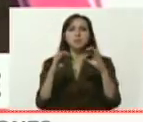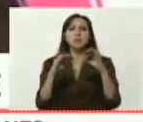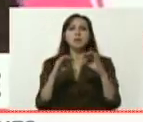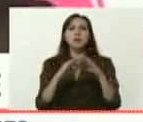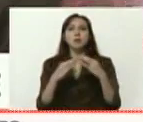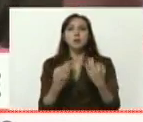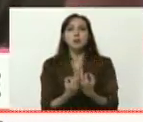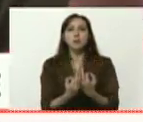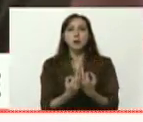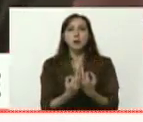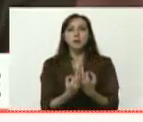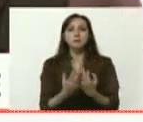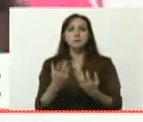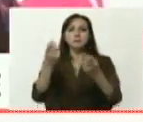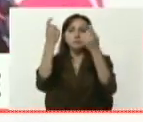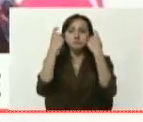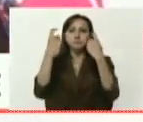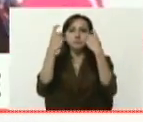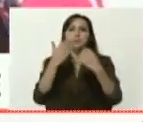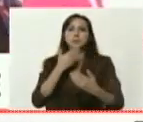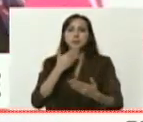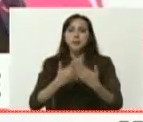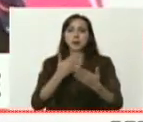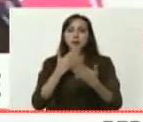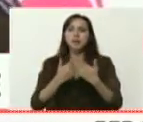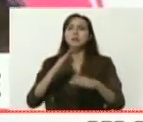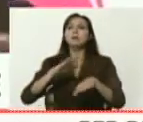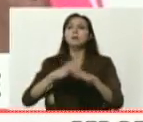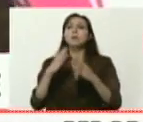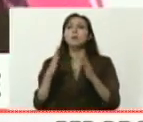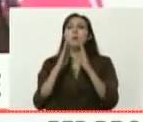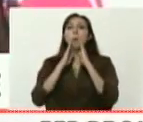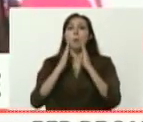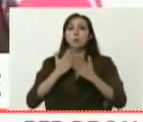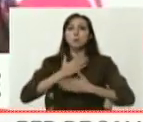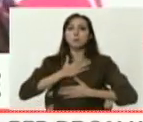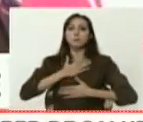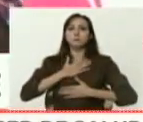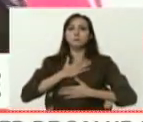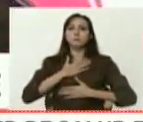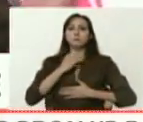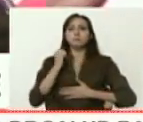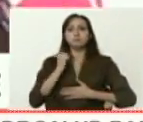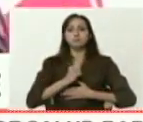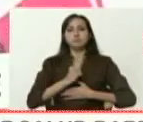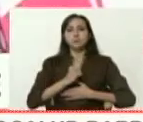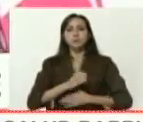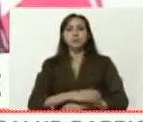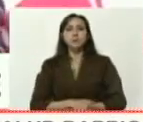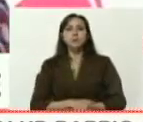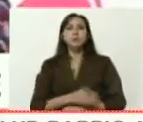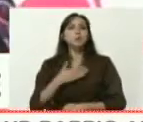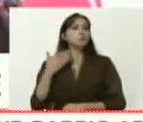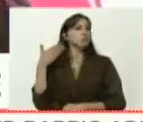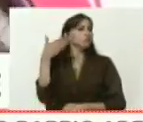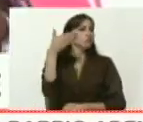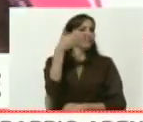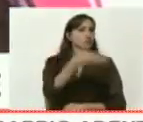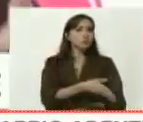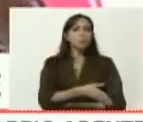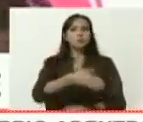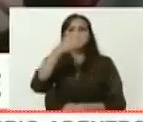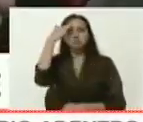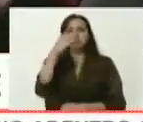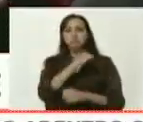vieja. Bueno, que le pedí consejo. No acepté aquello. Y después me fui a la Academia Militar y me hice